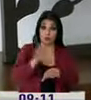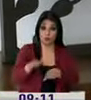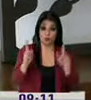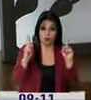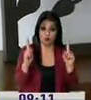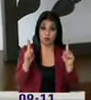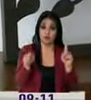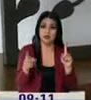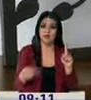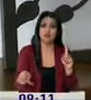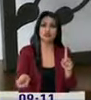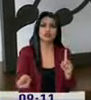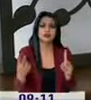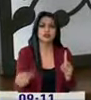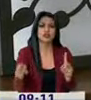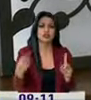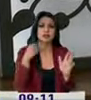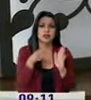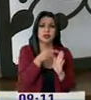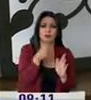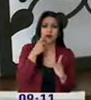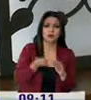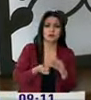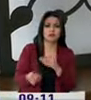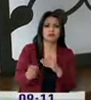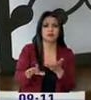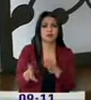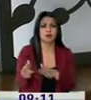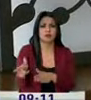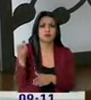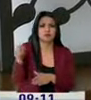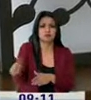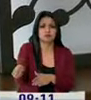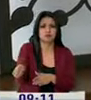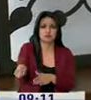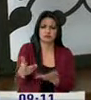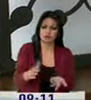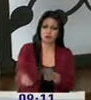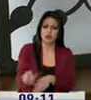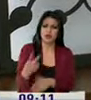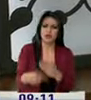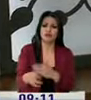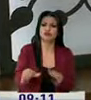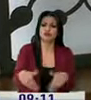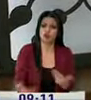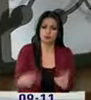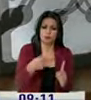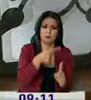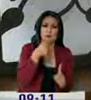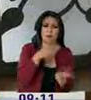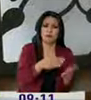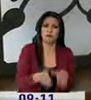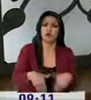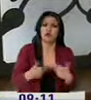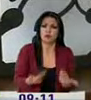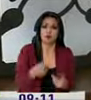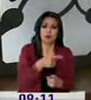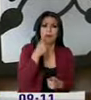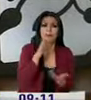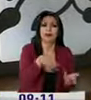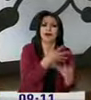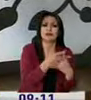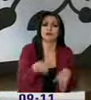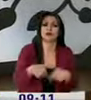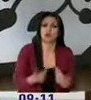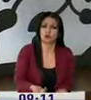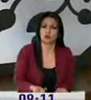de los hijos y las hijas que se quedan huérfanos porque su madre murió y su padre se suicidó. De las madres, de